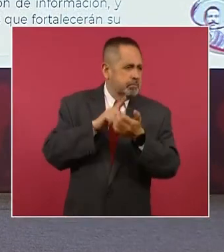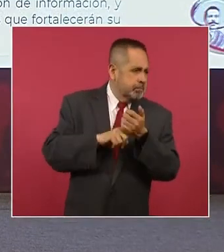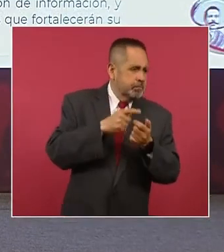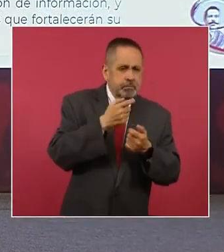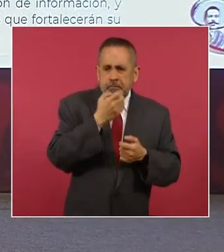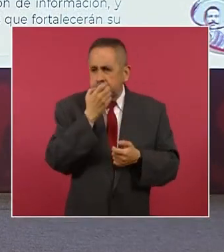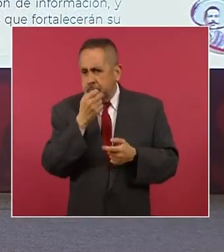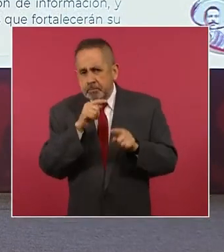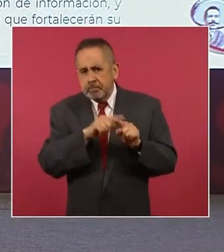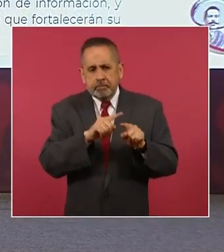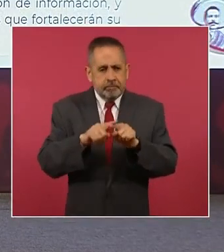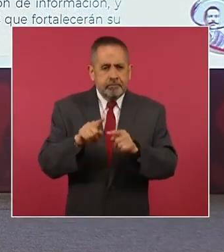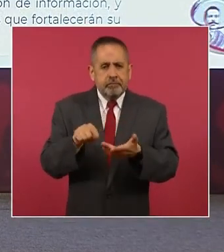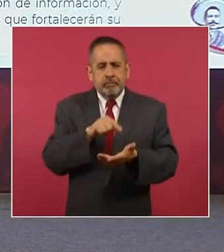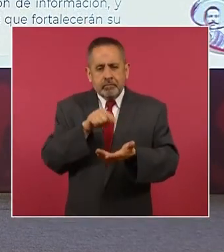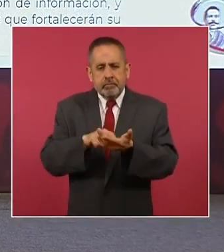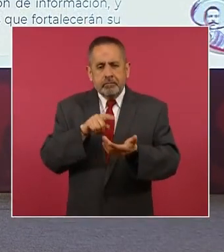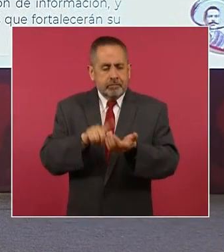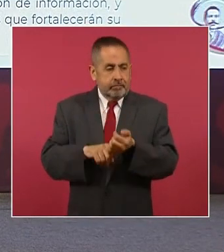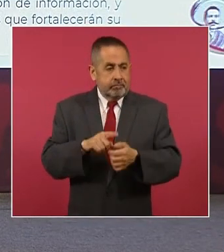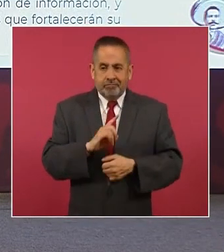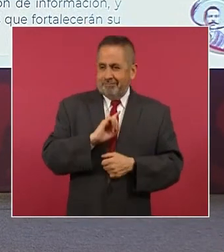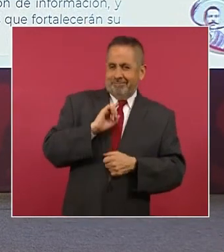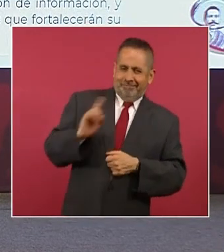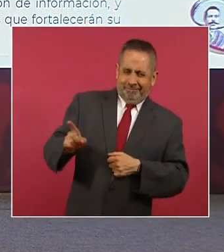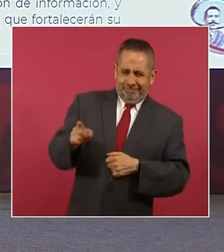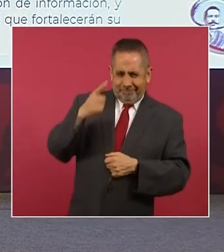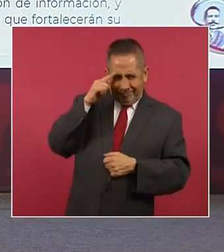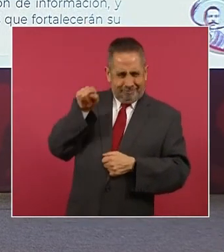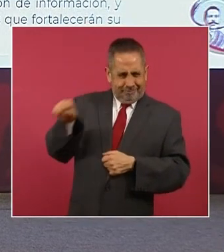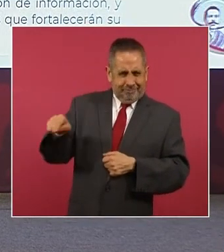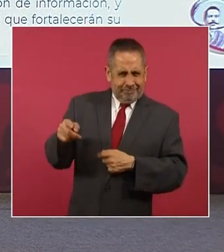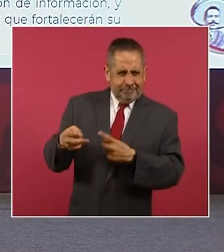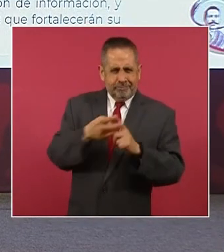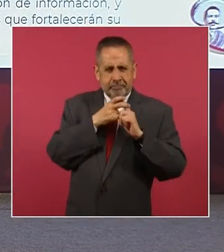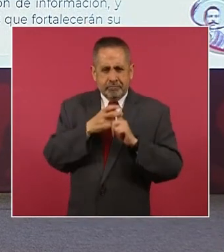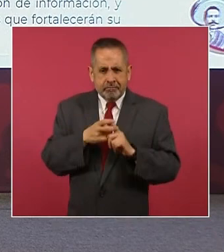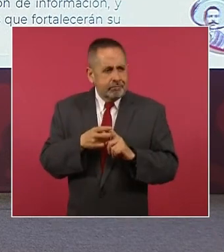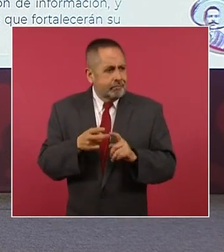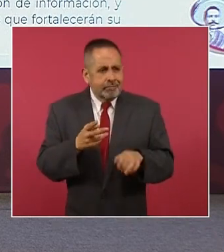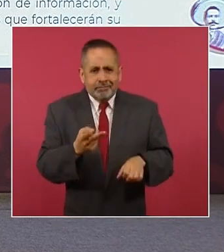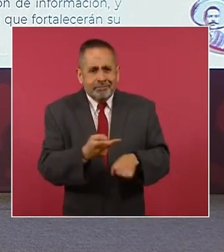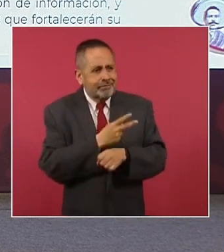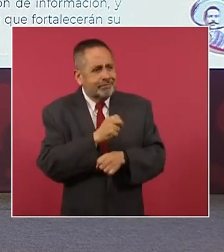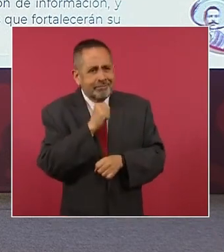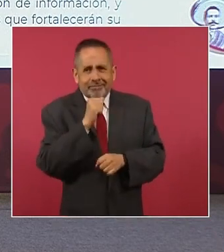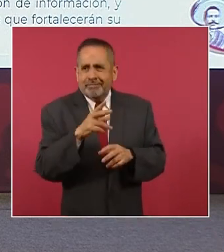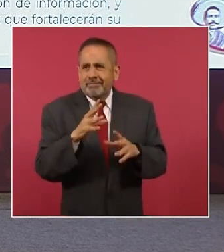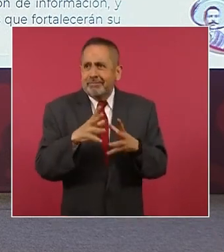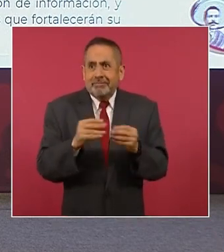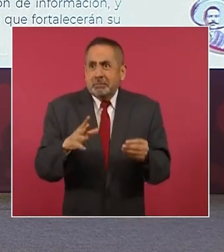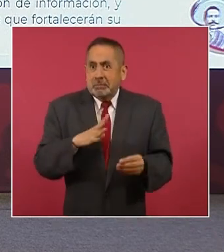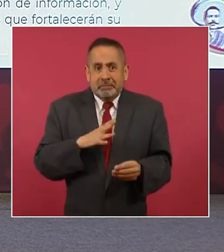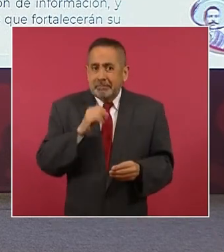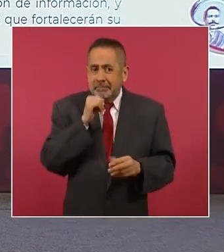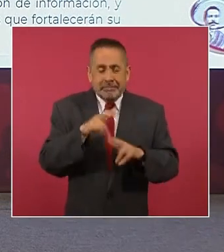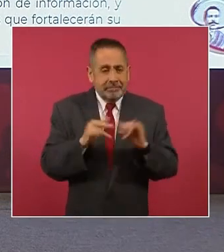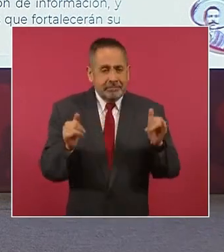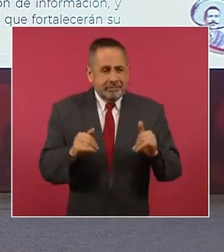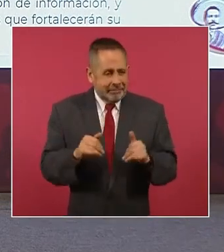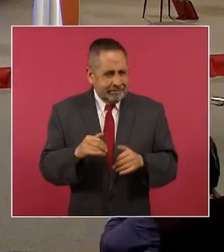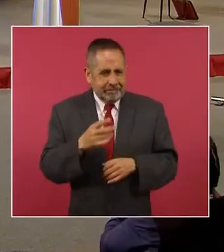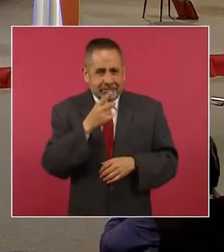ocurrieron ese día donde lo acusan de secuestrador, no ocurrió realmente, incluso que el niño